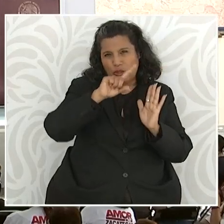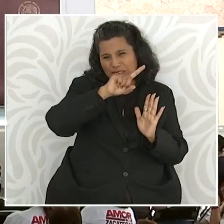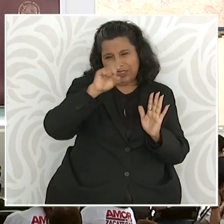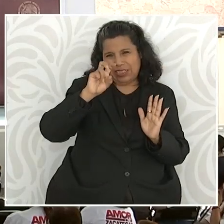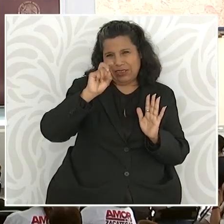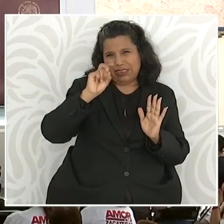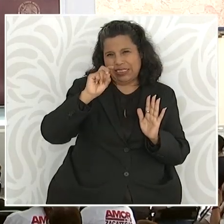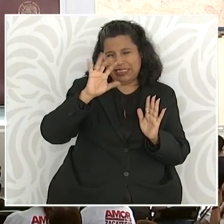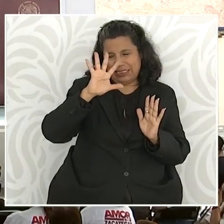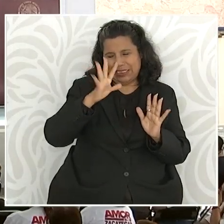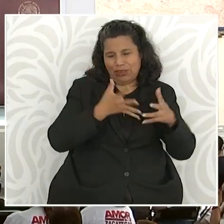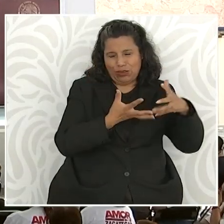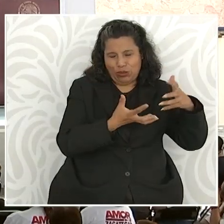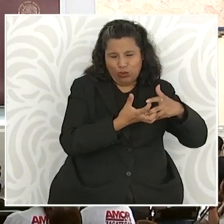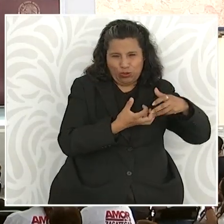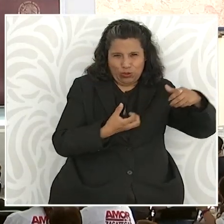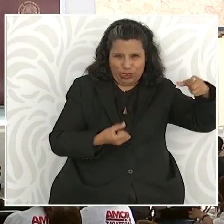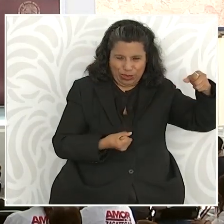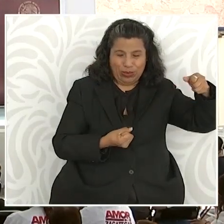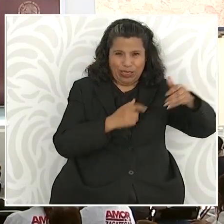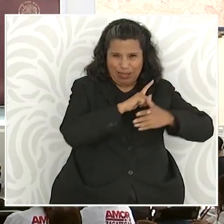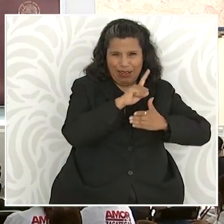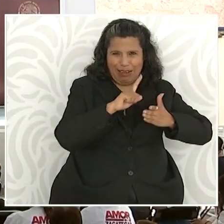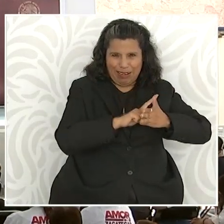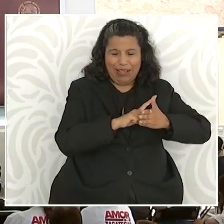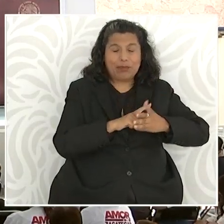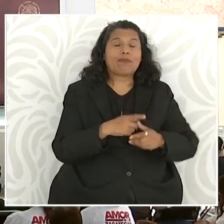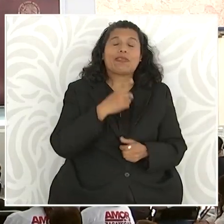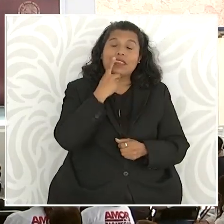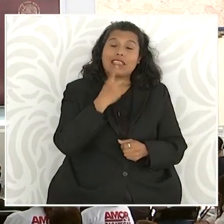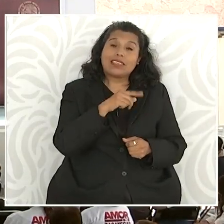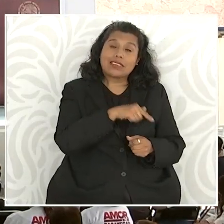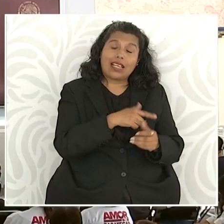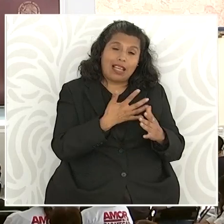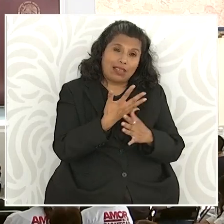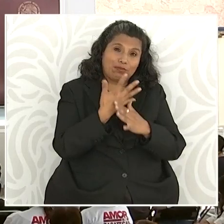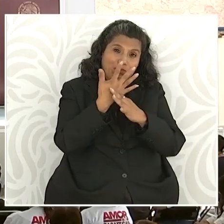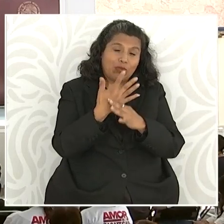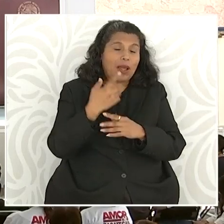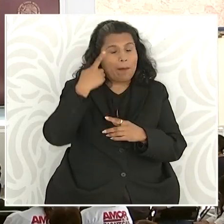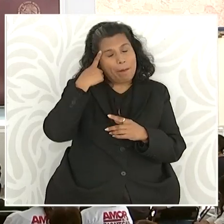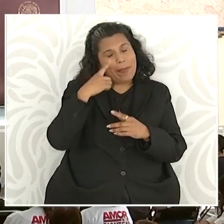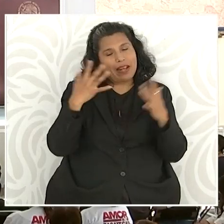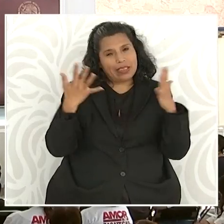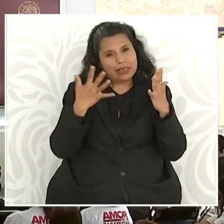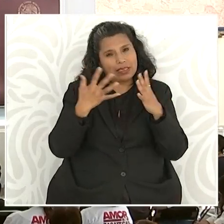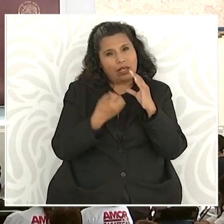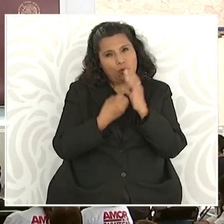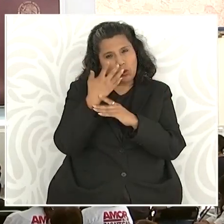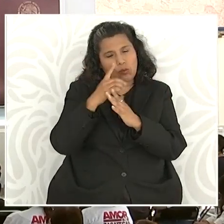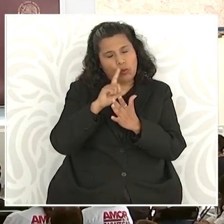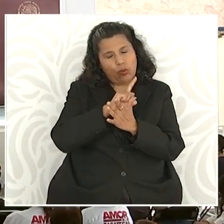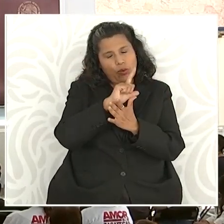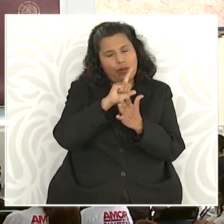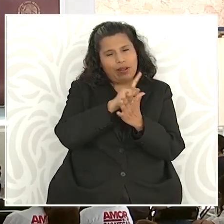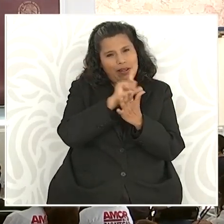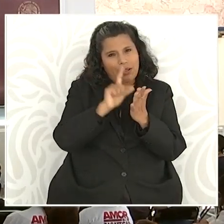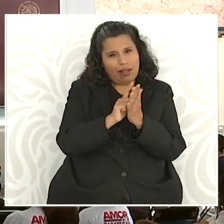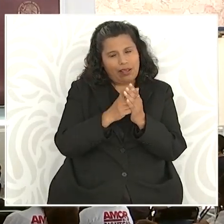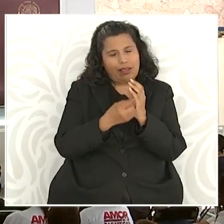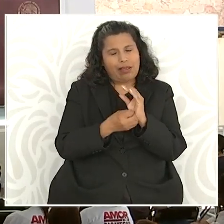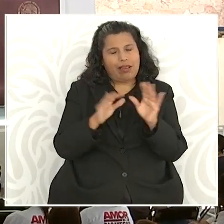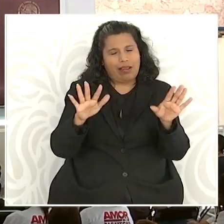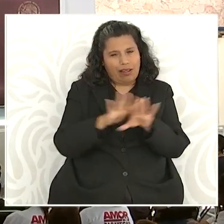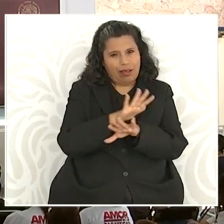135 de la Constitución dice que para reformar la Constitución política de los Estados